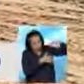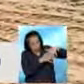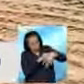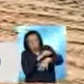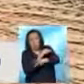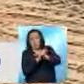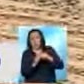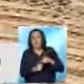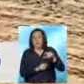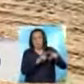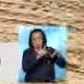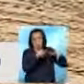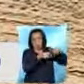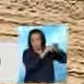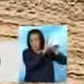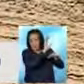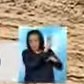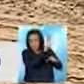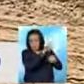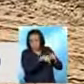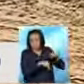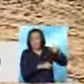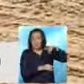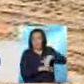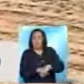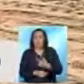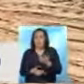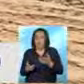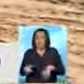San Ildefonso a Trujillo. Aquí en El Porvenir